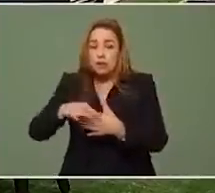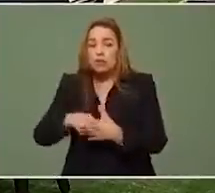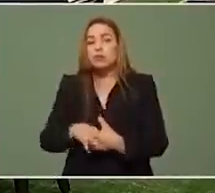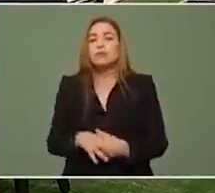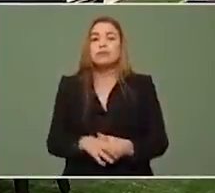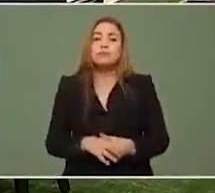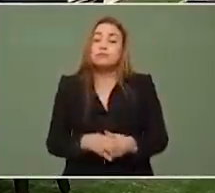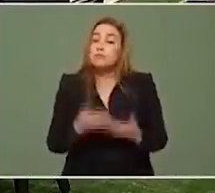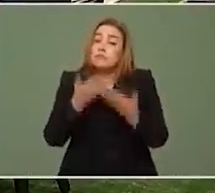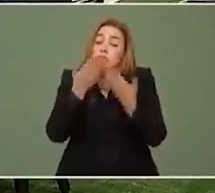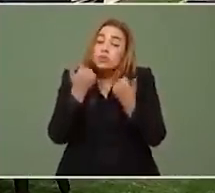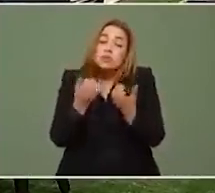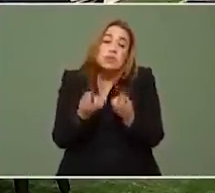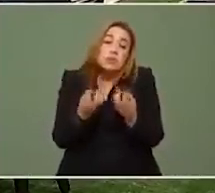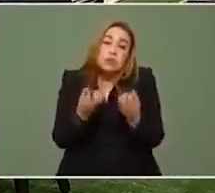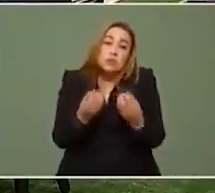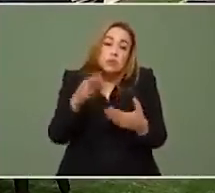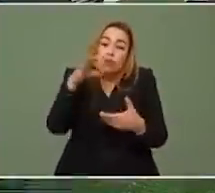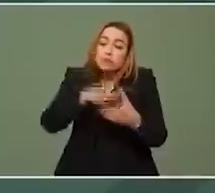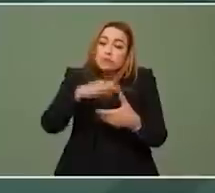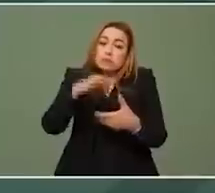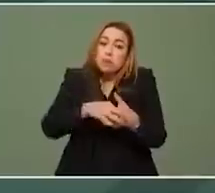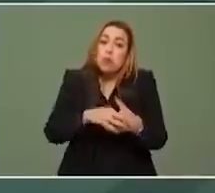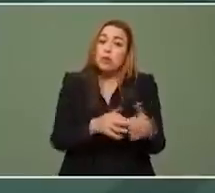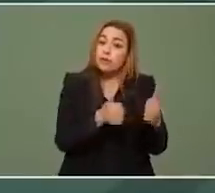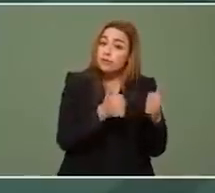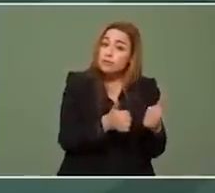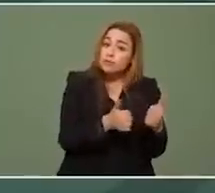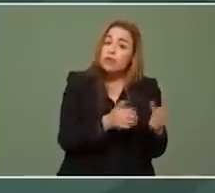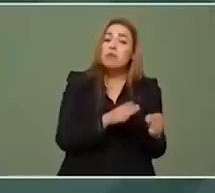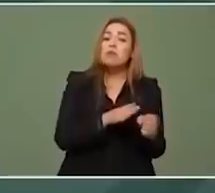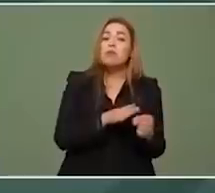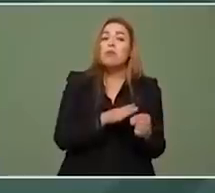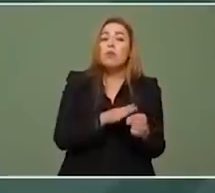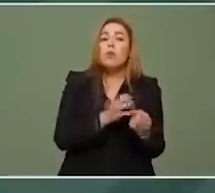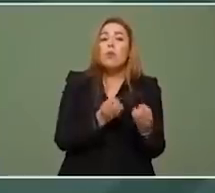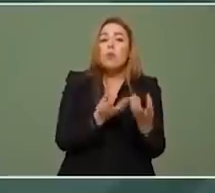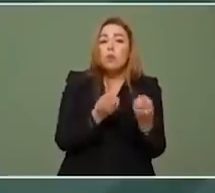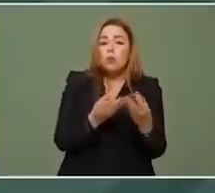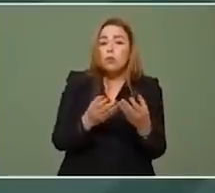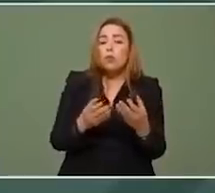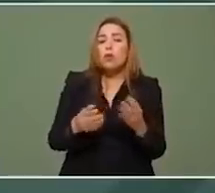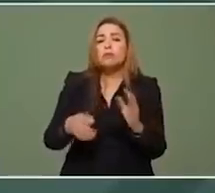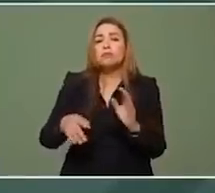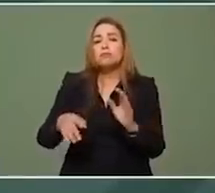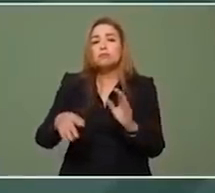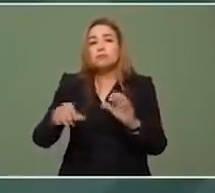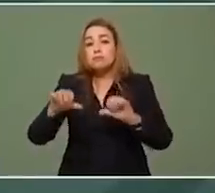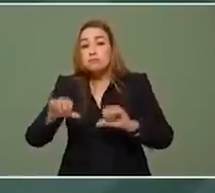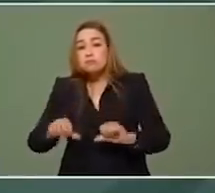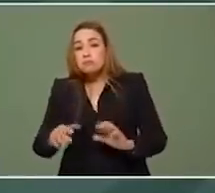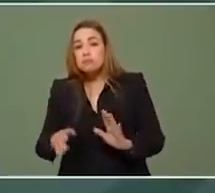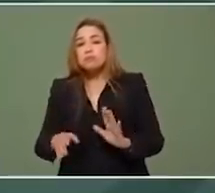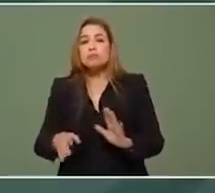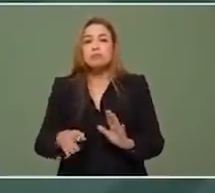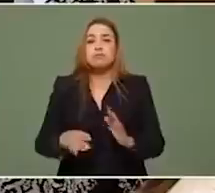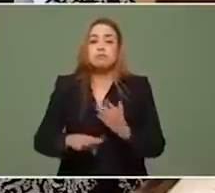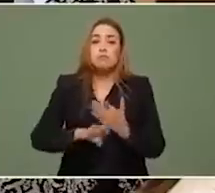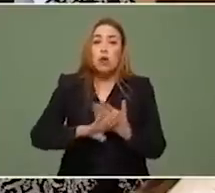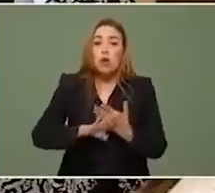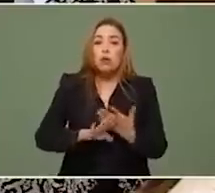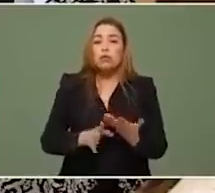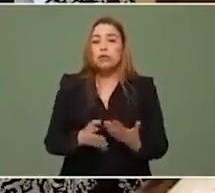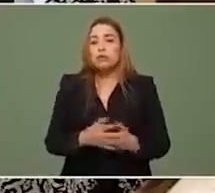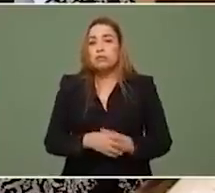no sé cuántos votos fueron a favor cuántos en contra según la